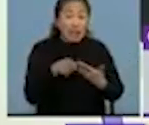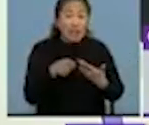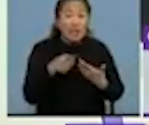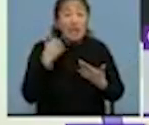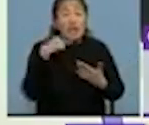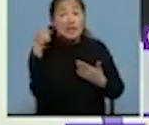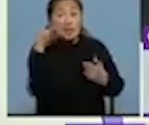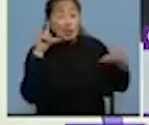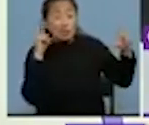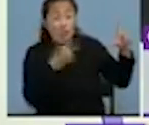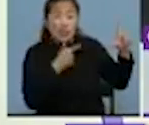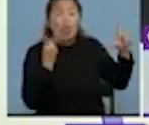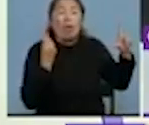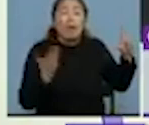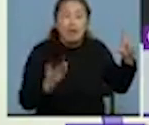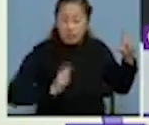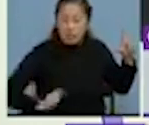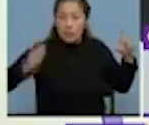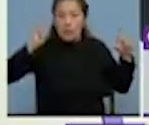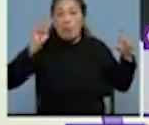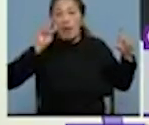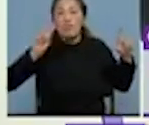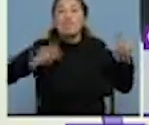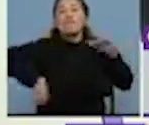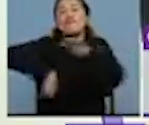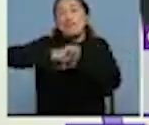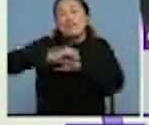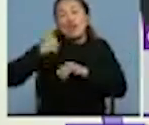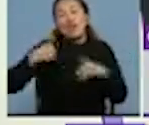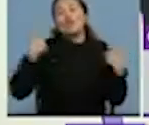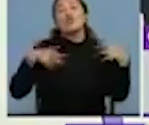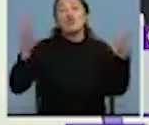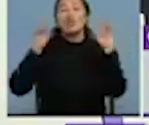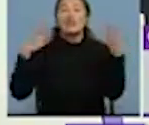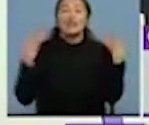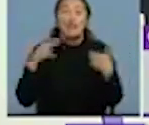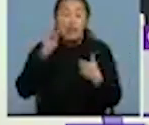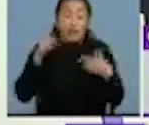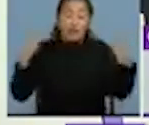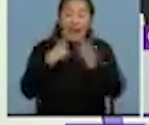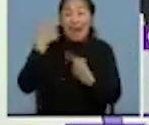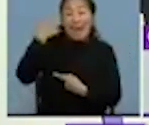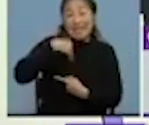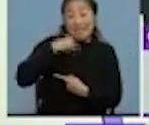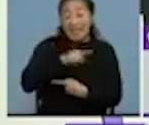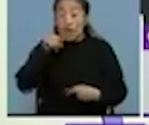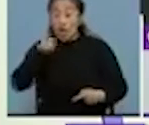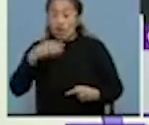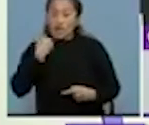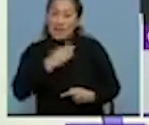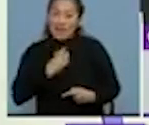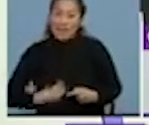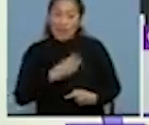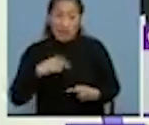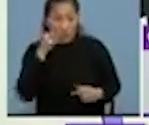que es esto, que es para que podamos entrar a ver los partidos. Así que yo voy a tener la suerte de ver el partido con Croacia, así que seguramente van a ver imágenes dentro